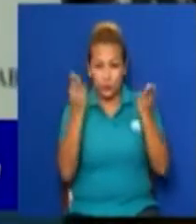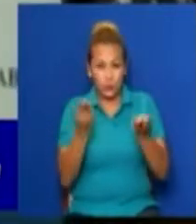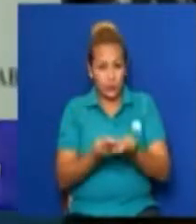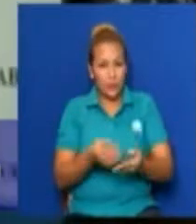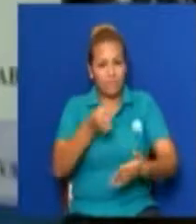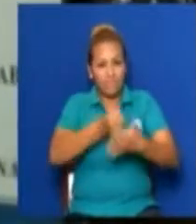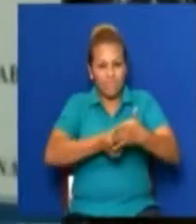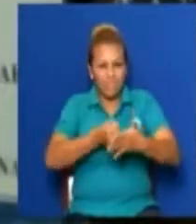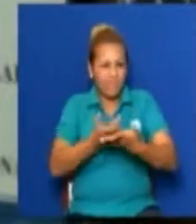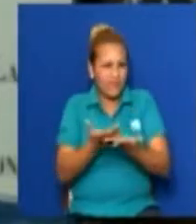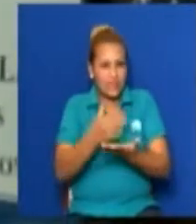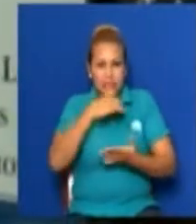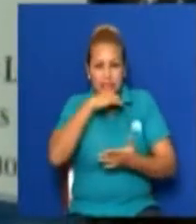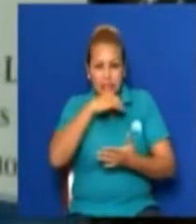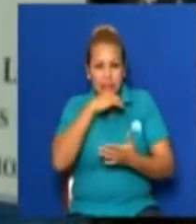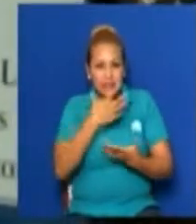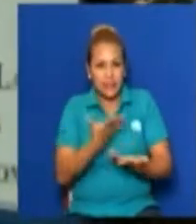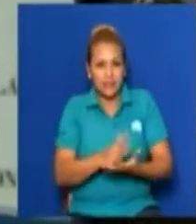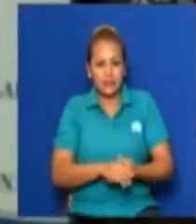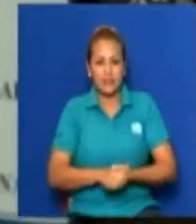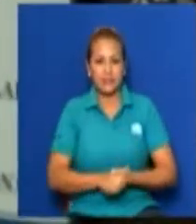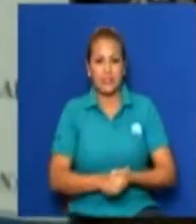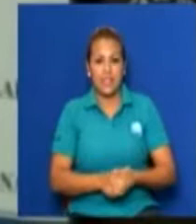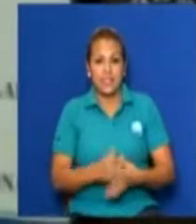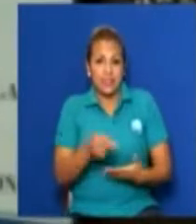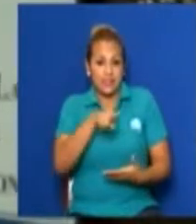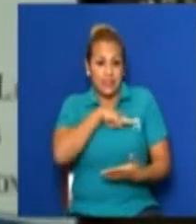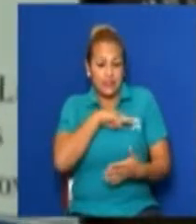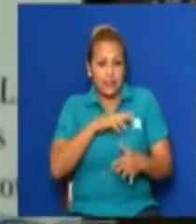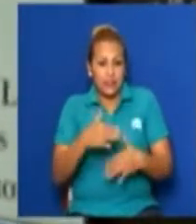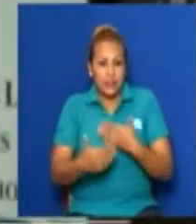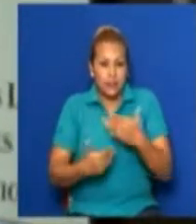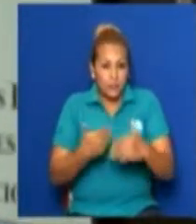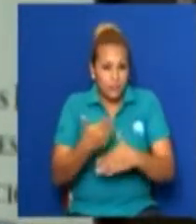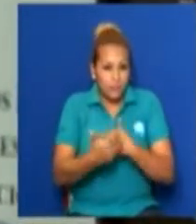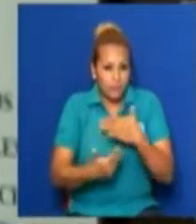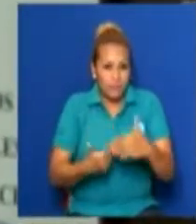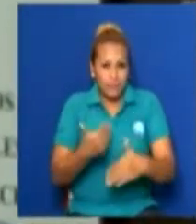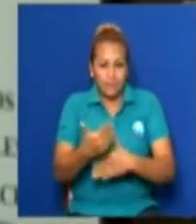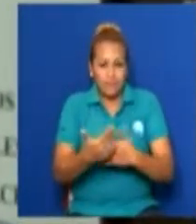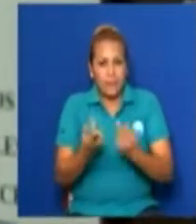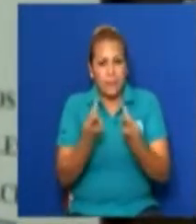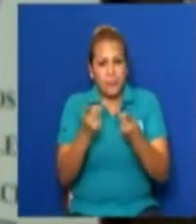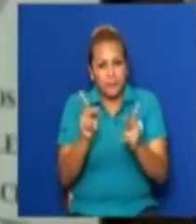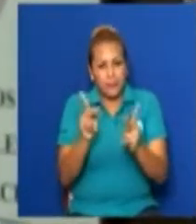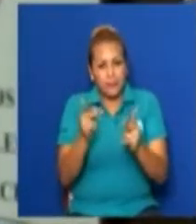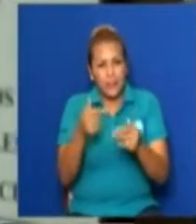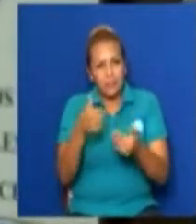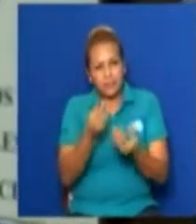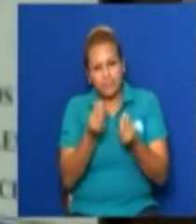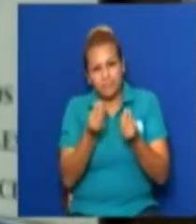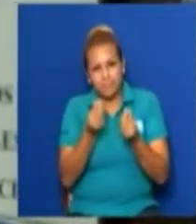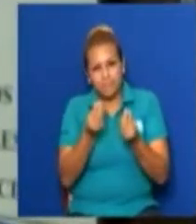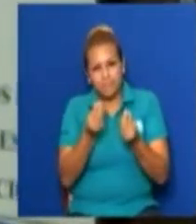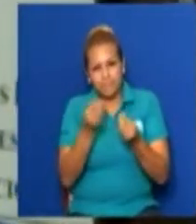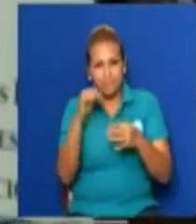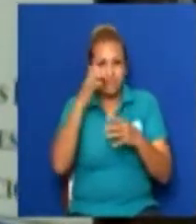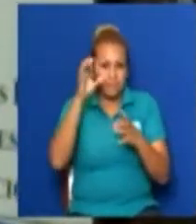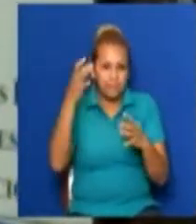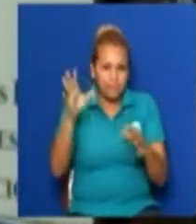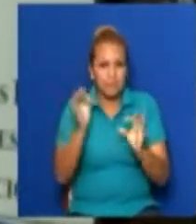lupa mundial y ha habido una serie de avances, pero las brechas todavía son